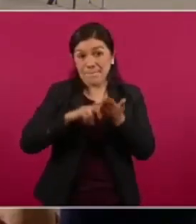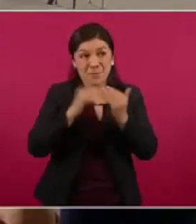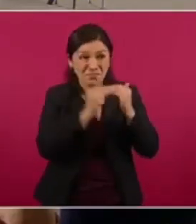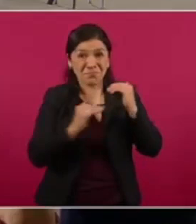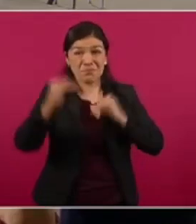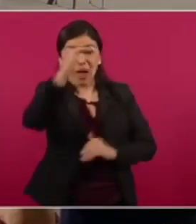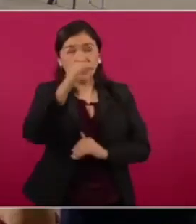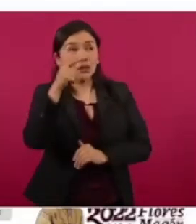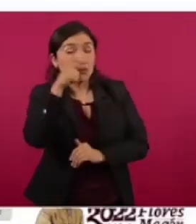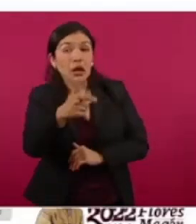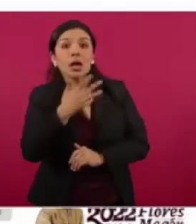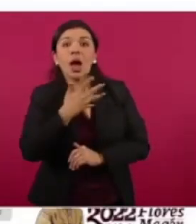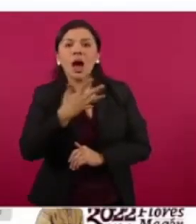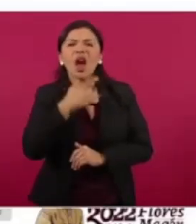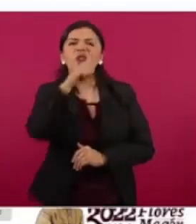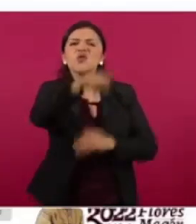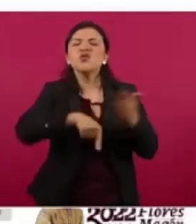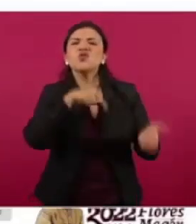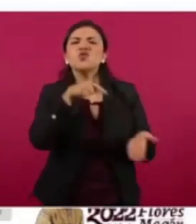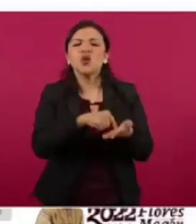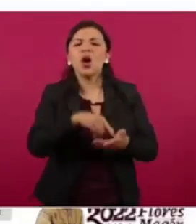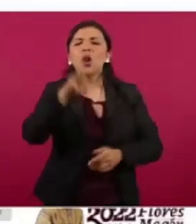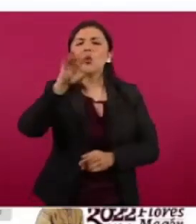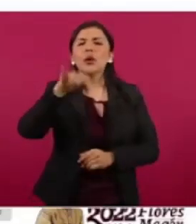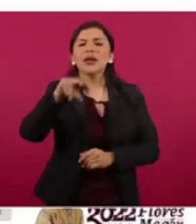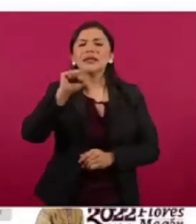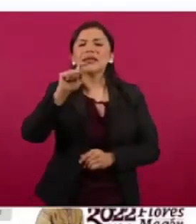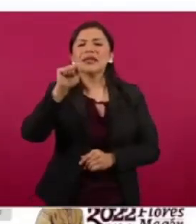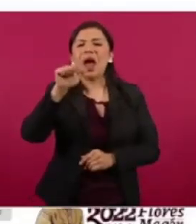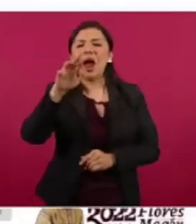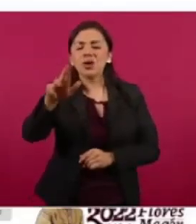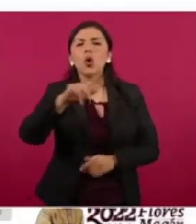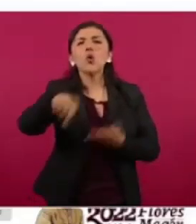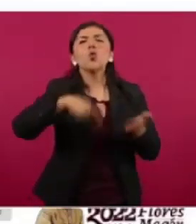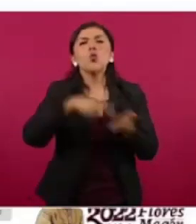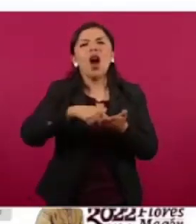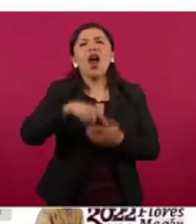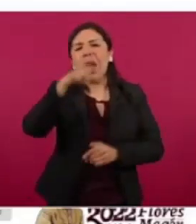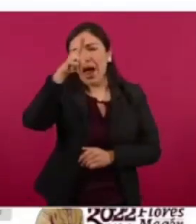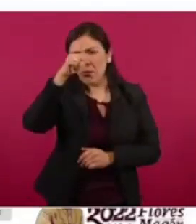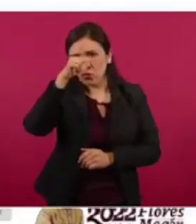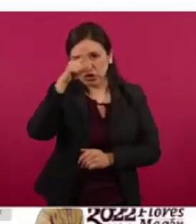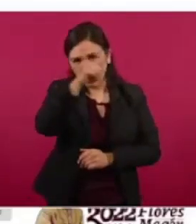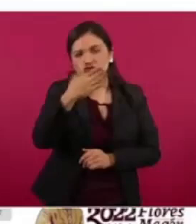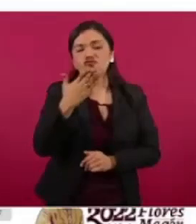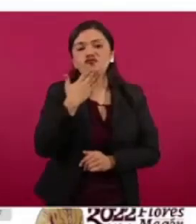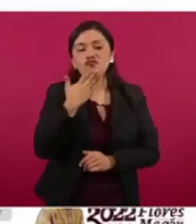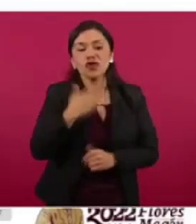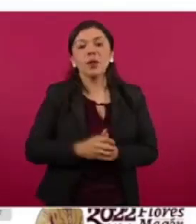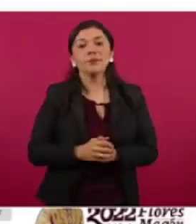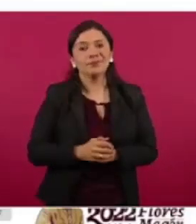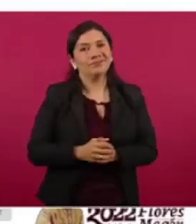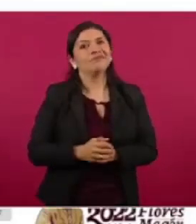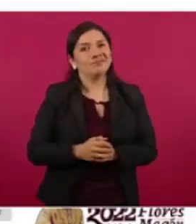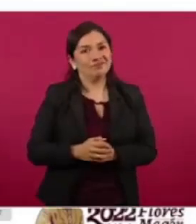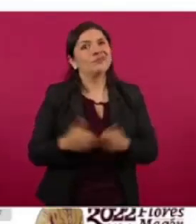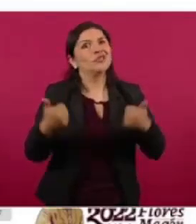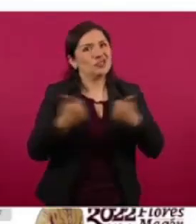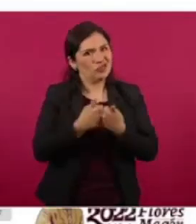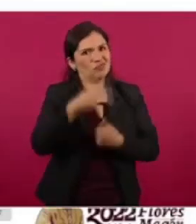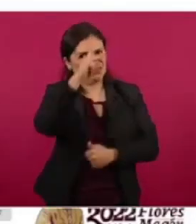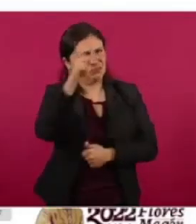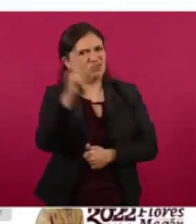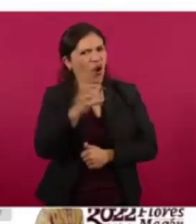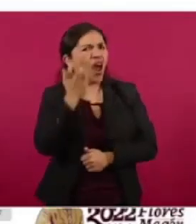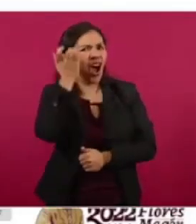lo encontramos en una gasolinera Winstar, otra vez en Hermosillo, Sonora. le están cargando la mano a los de Hermosillo,